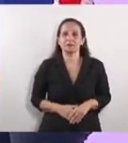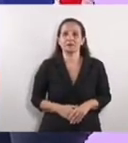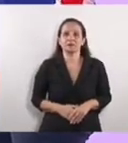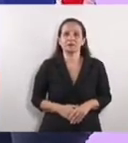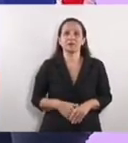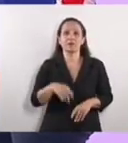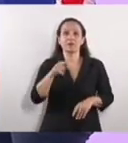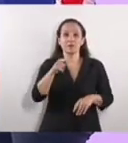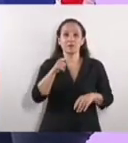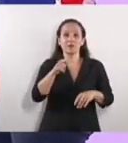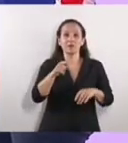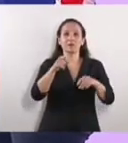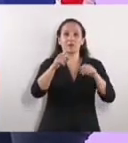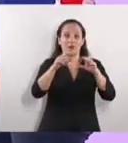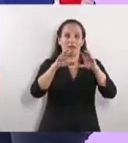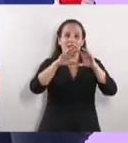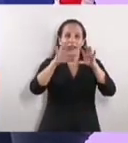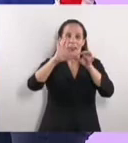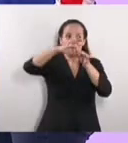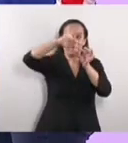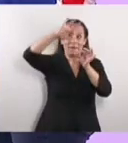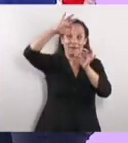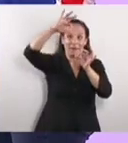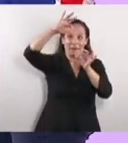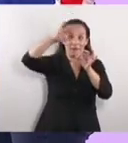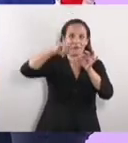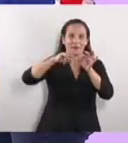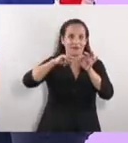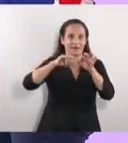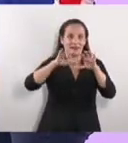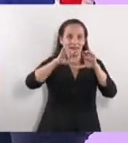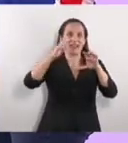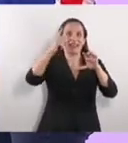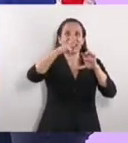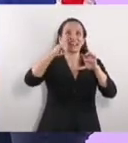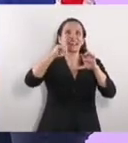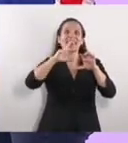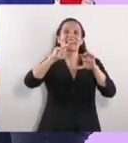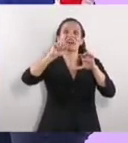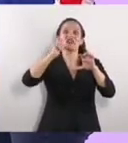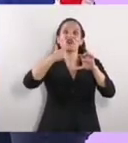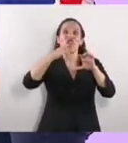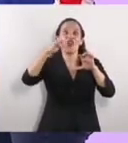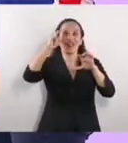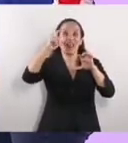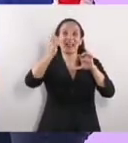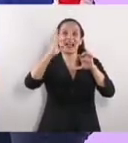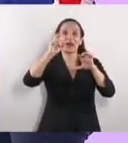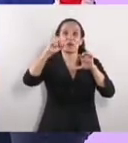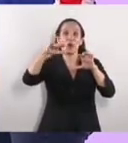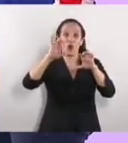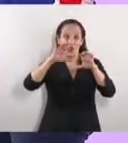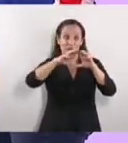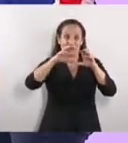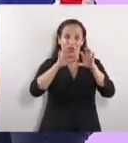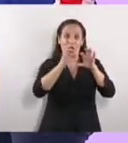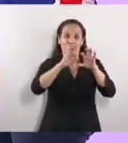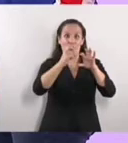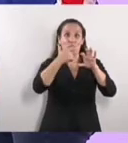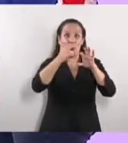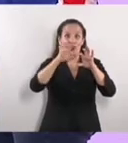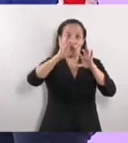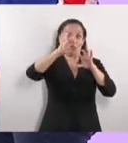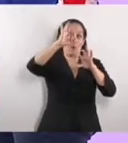decía recién de hidratos de carbono, ¿sí? Como si fueran estas moléculas redonditas que estoy escribiendo acá, y vamos a ver